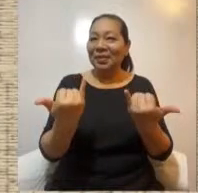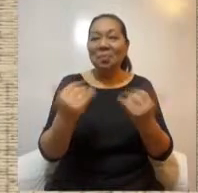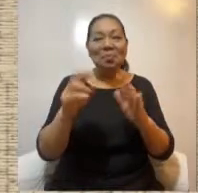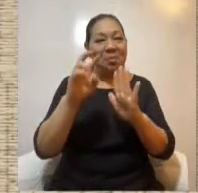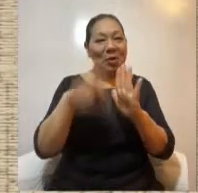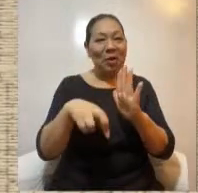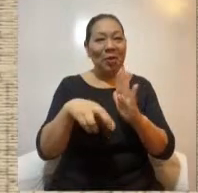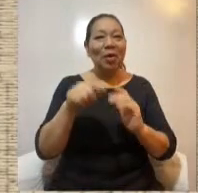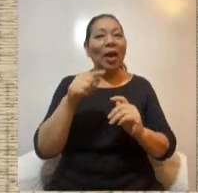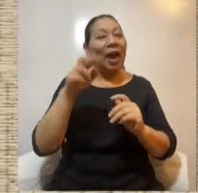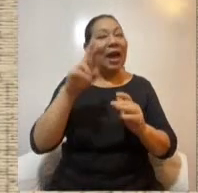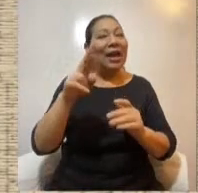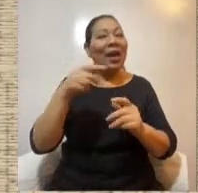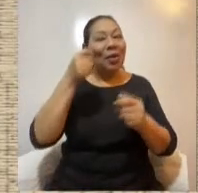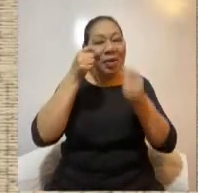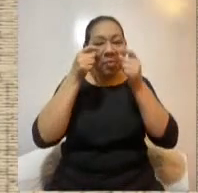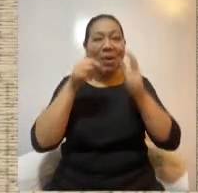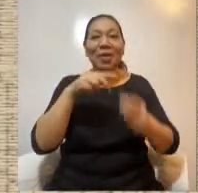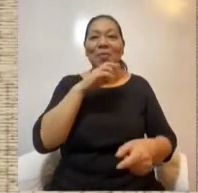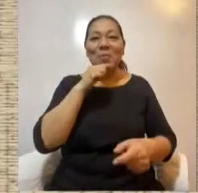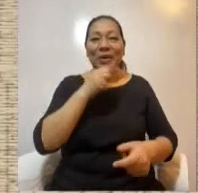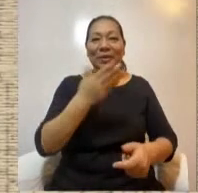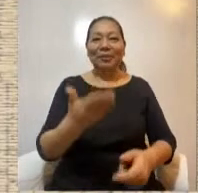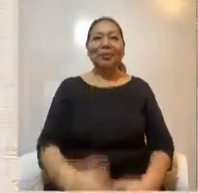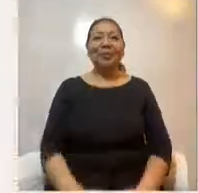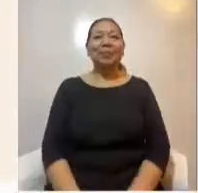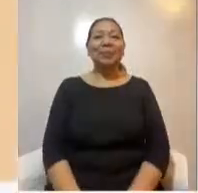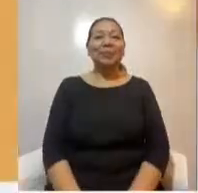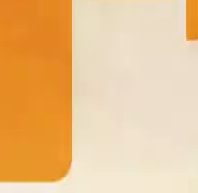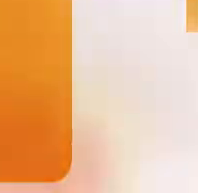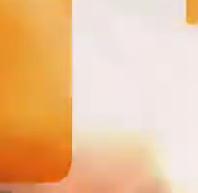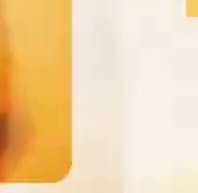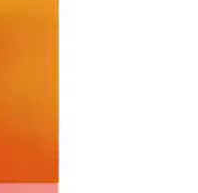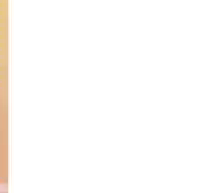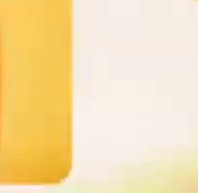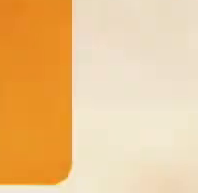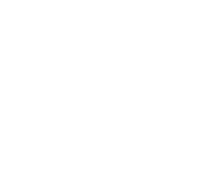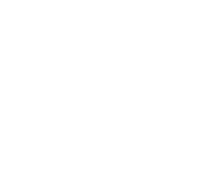bienvenidas a este su programa Richari Warmi.